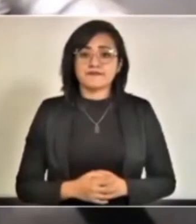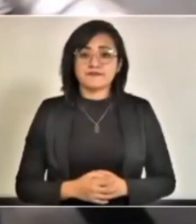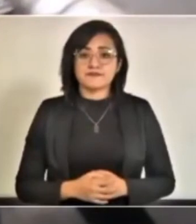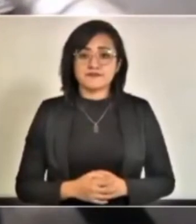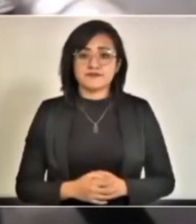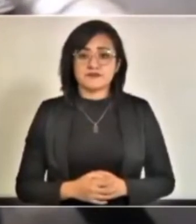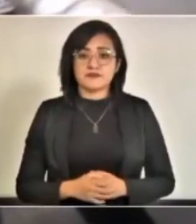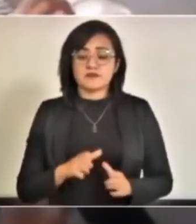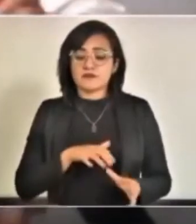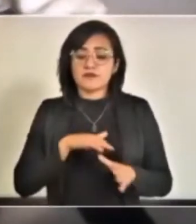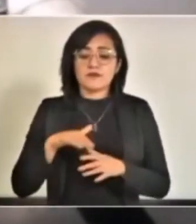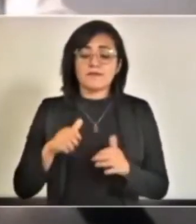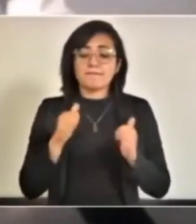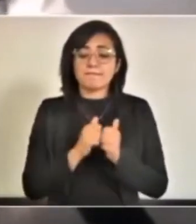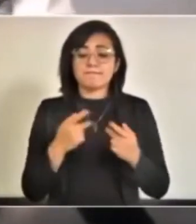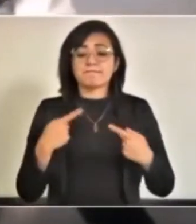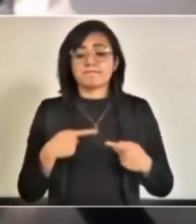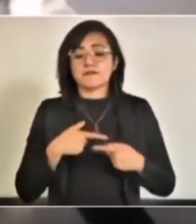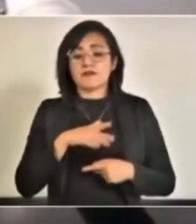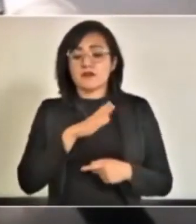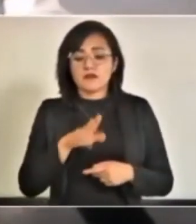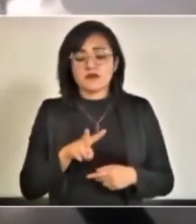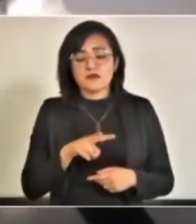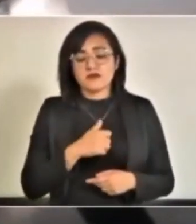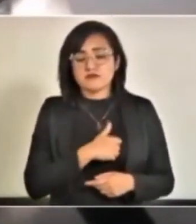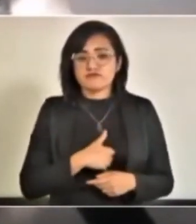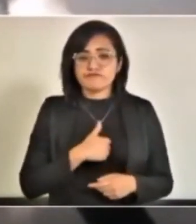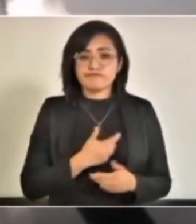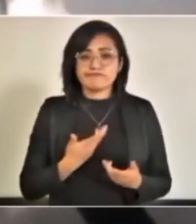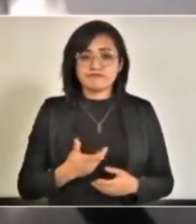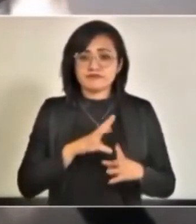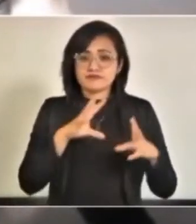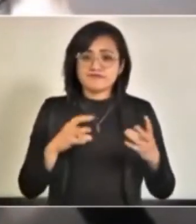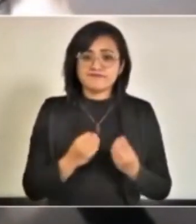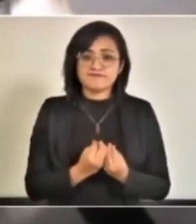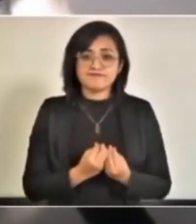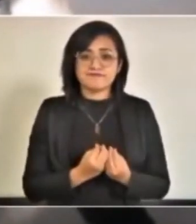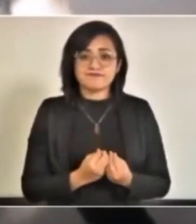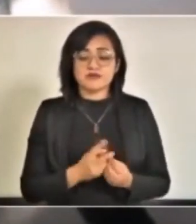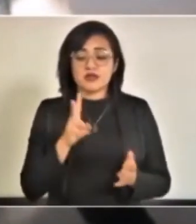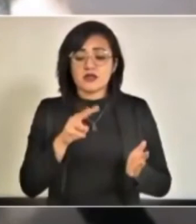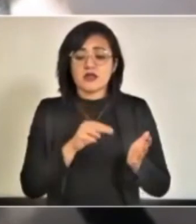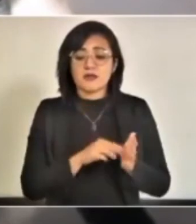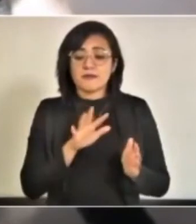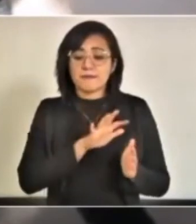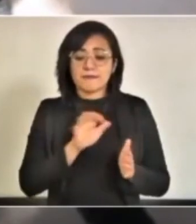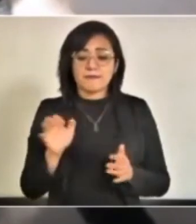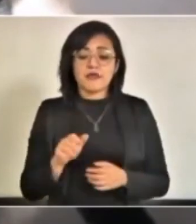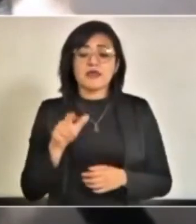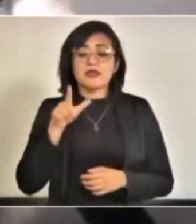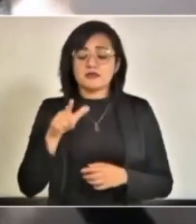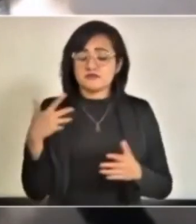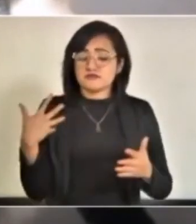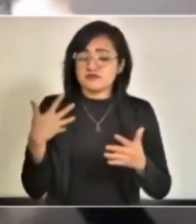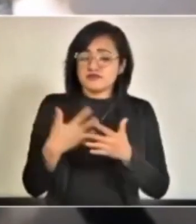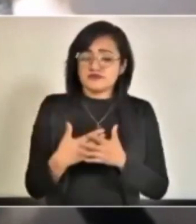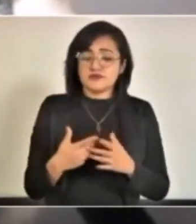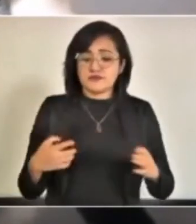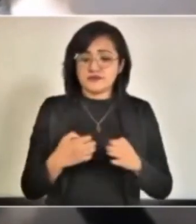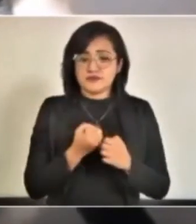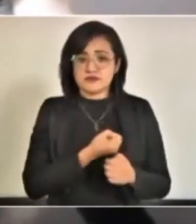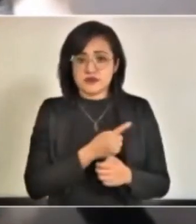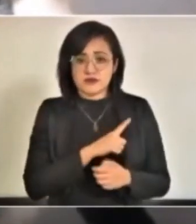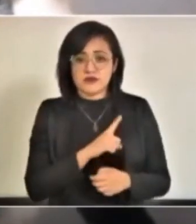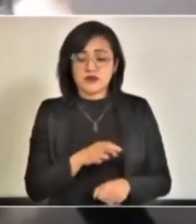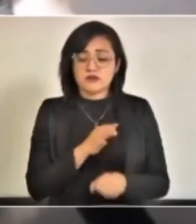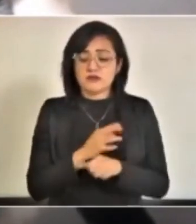en lo que respecta a defunciones lamentablemente tenemos un acumulado de 2 mil 517 se